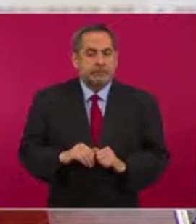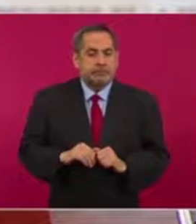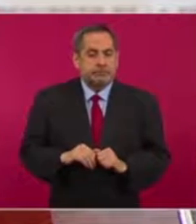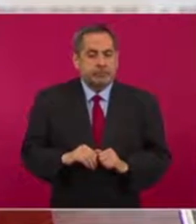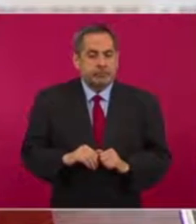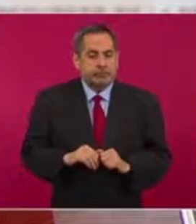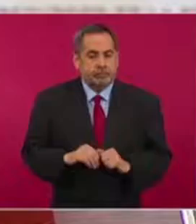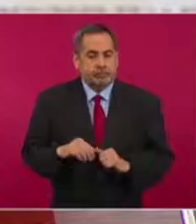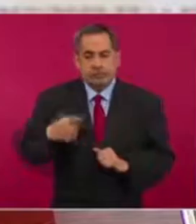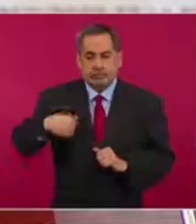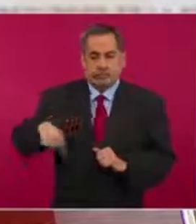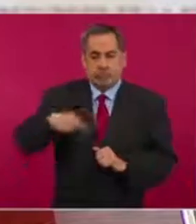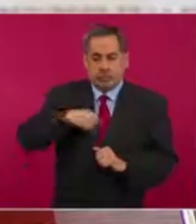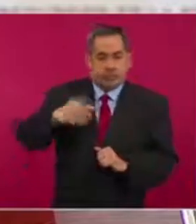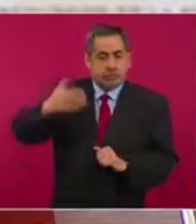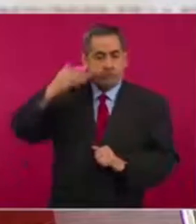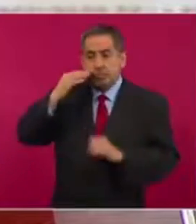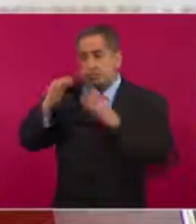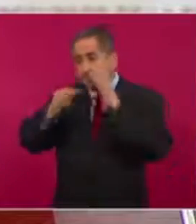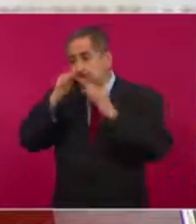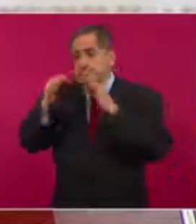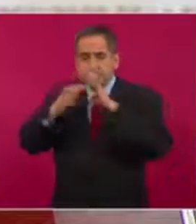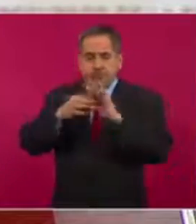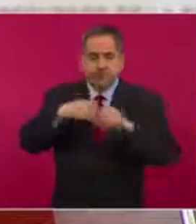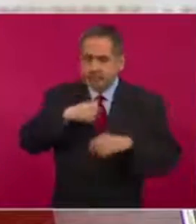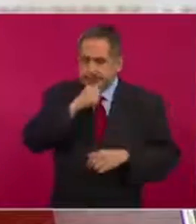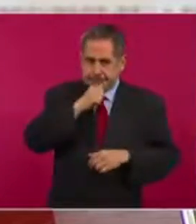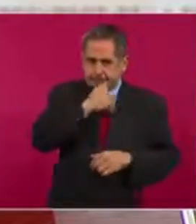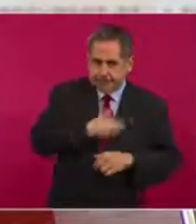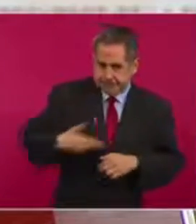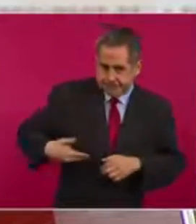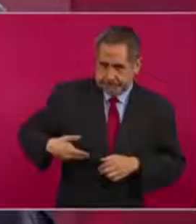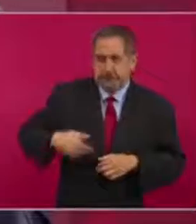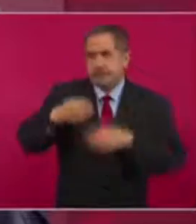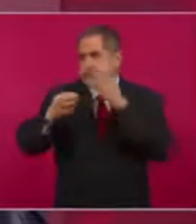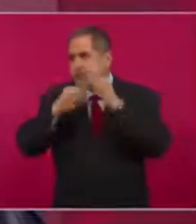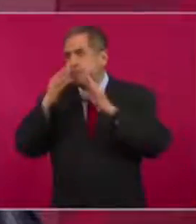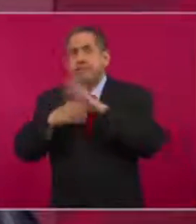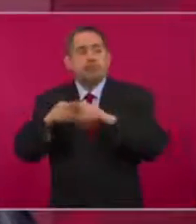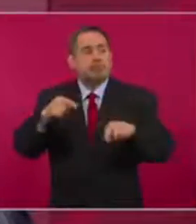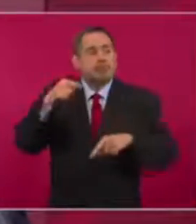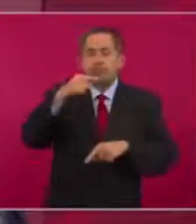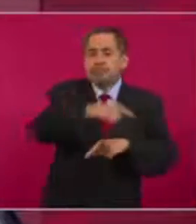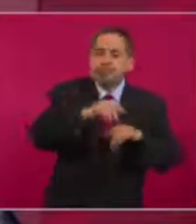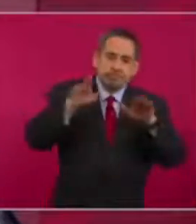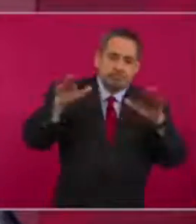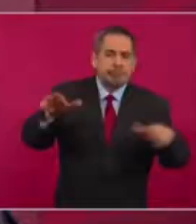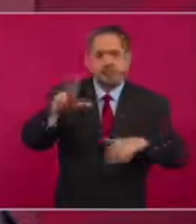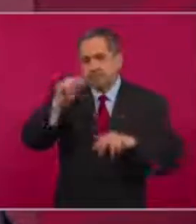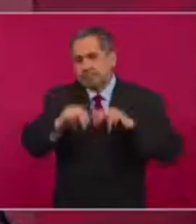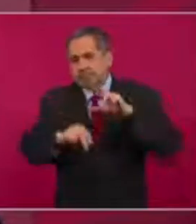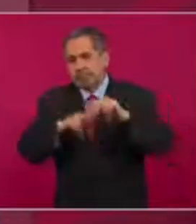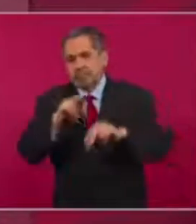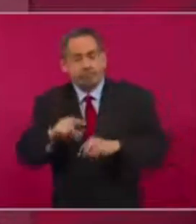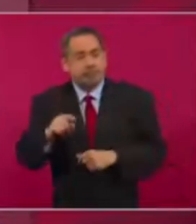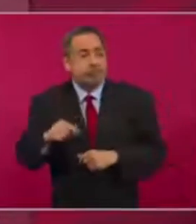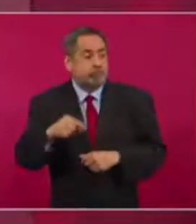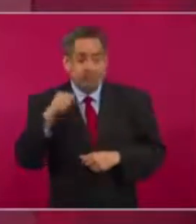estamos nosotros en campaña y empezamos a hablar de que no era conveniente hacer ese aeropuerto, le meten